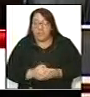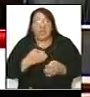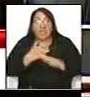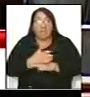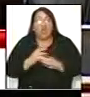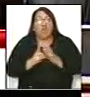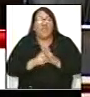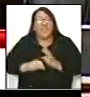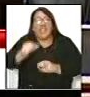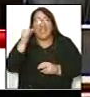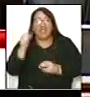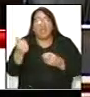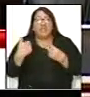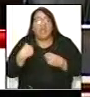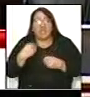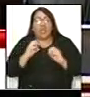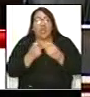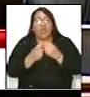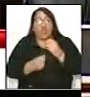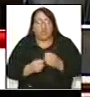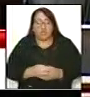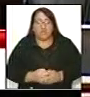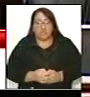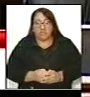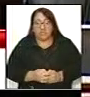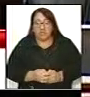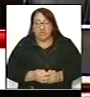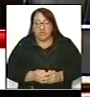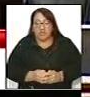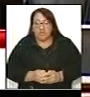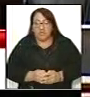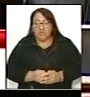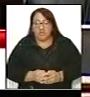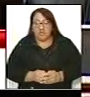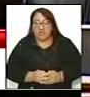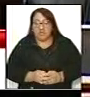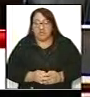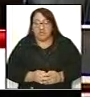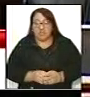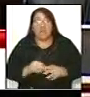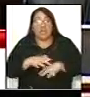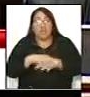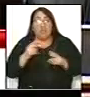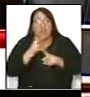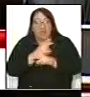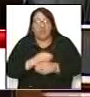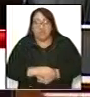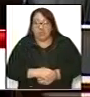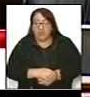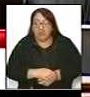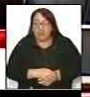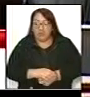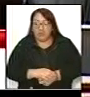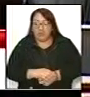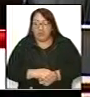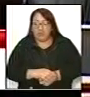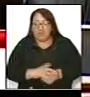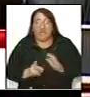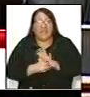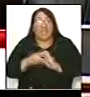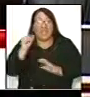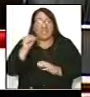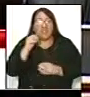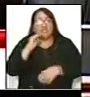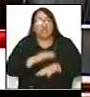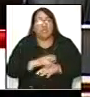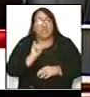del derecho que tienen los parlamentarios, en este caso de la Asamblea de Venezuela, el derecho de la